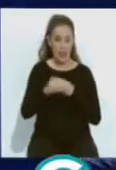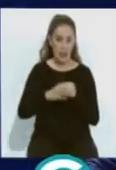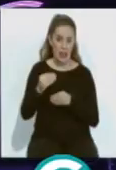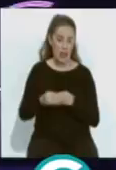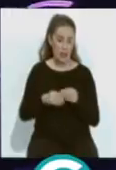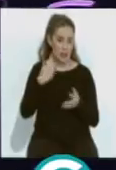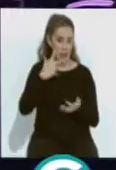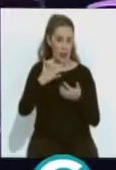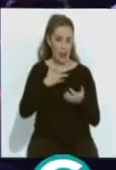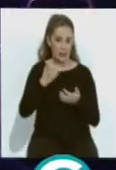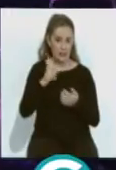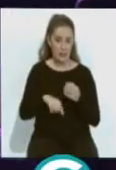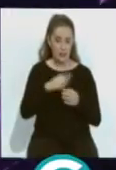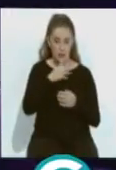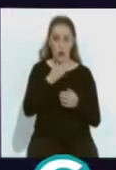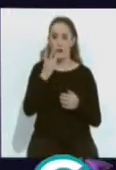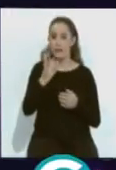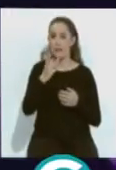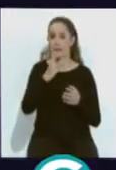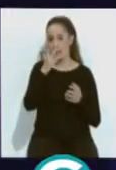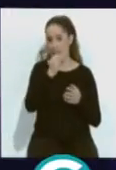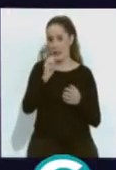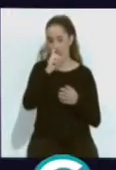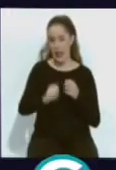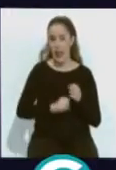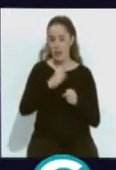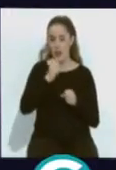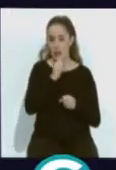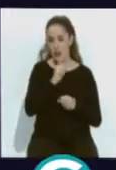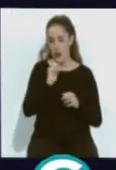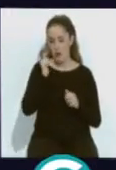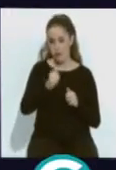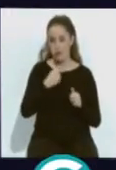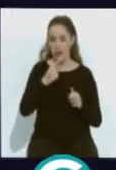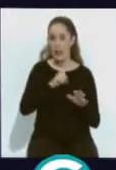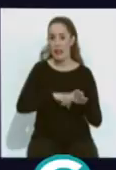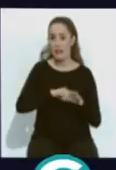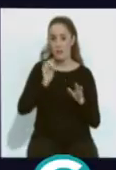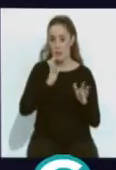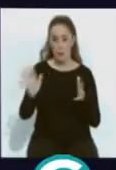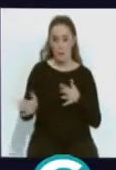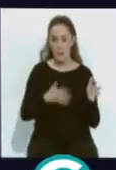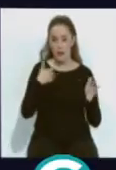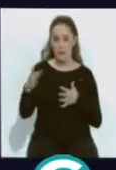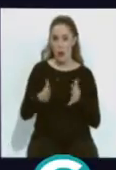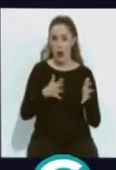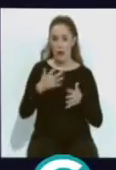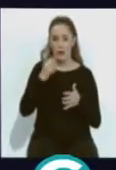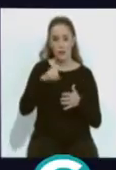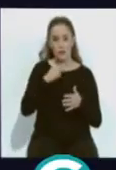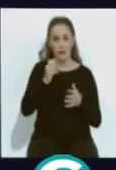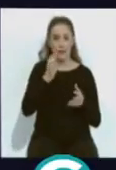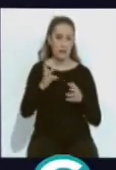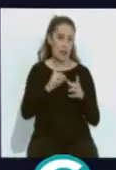el artista badalonés por sus 3 décadas de carrera bajo el título El tiempo pasa volando. Todavía quedan algunas entradas para